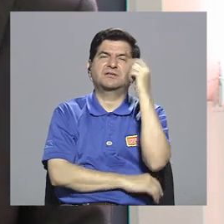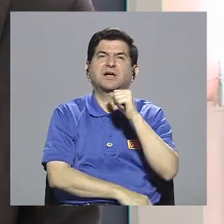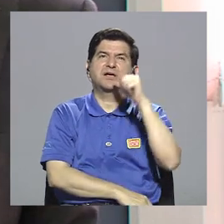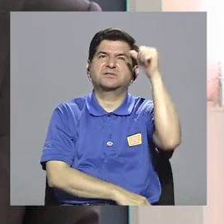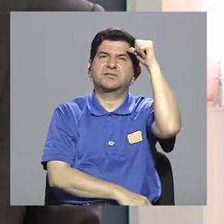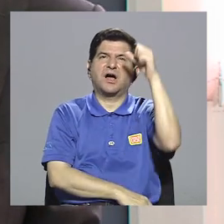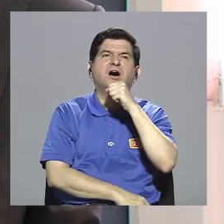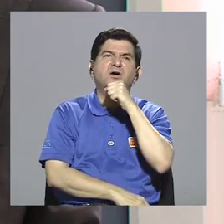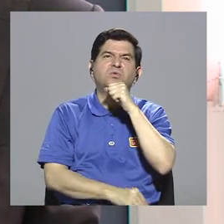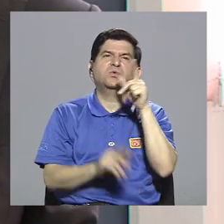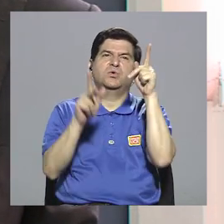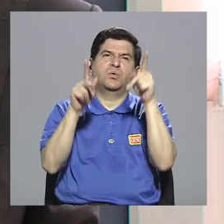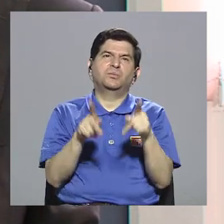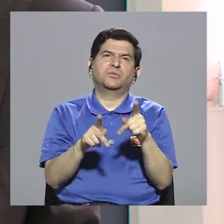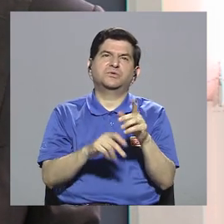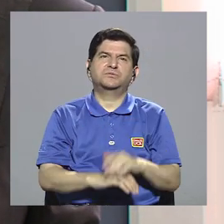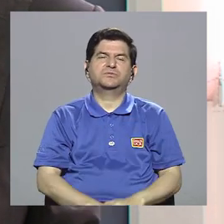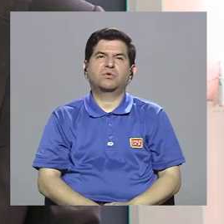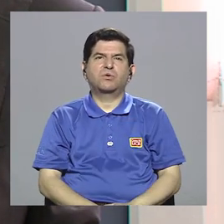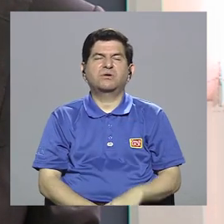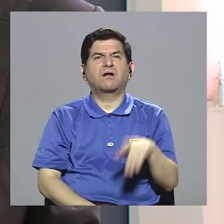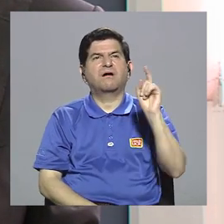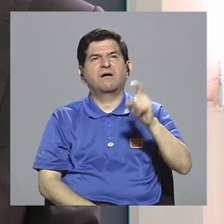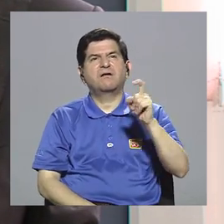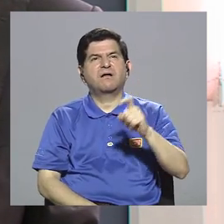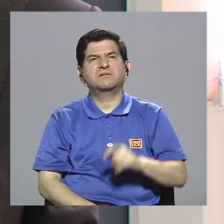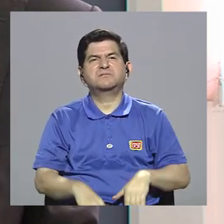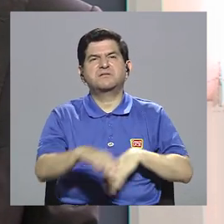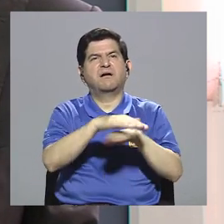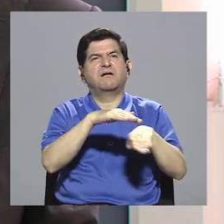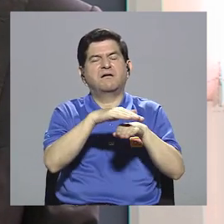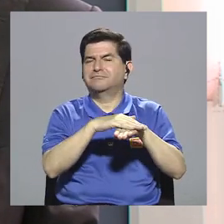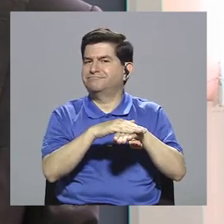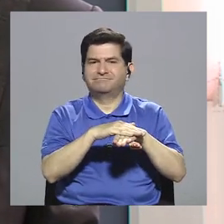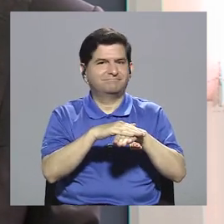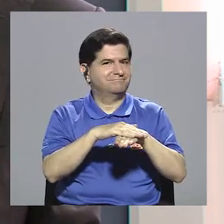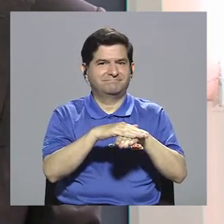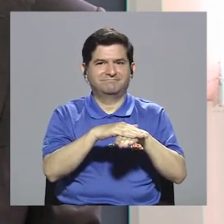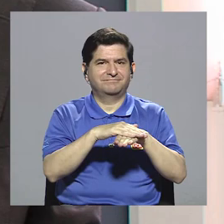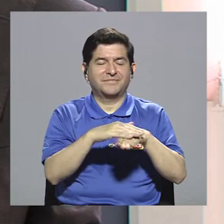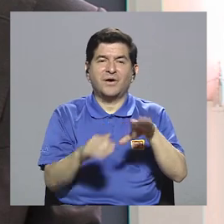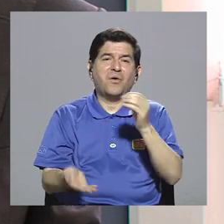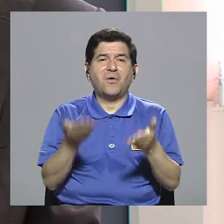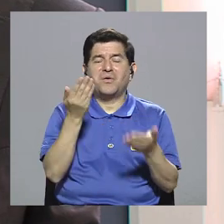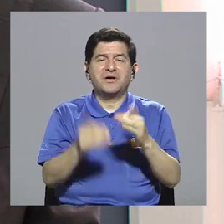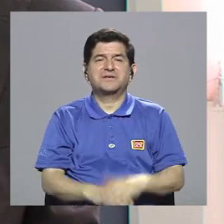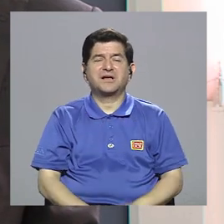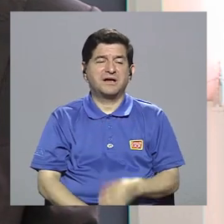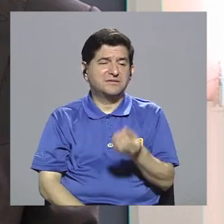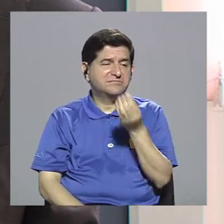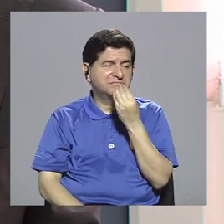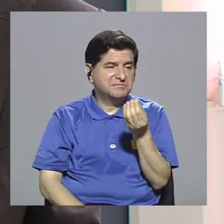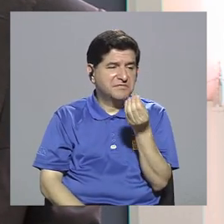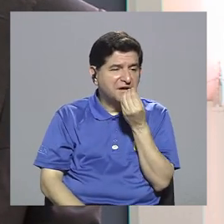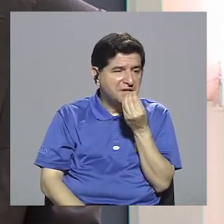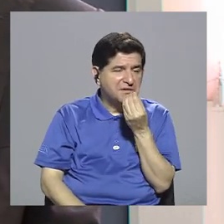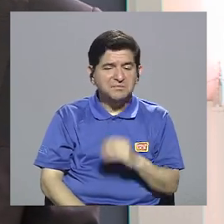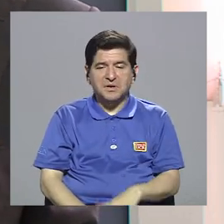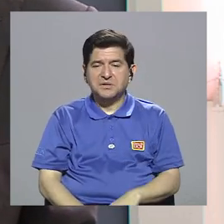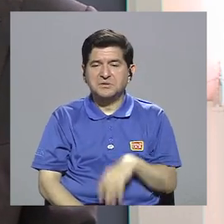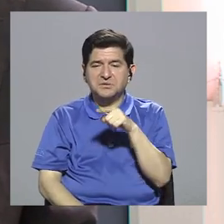que el adulto mayor es una persona con necesidades muy básicas con necesidades de alimentación